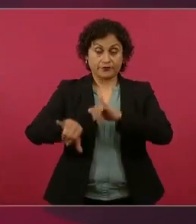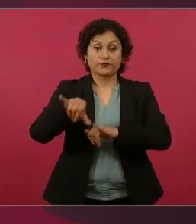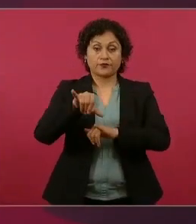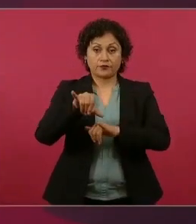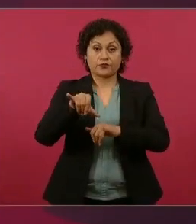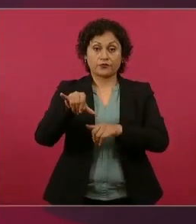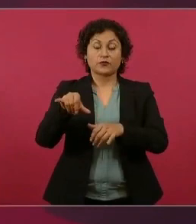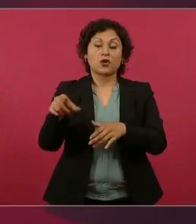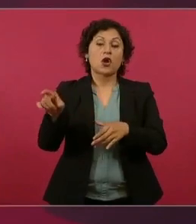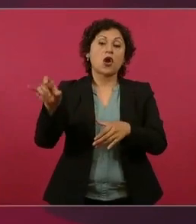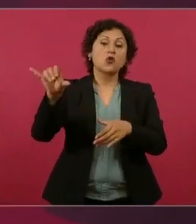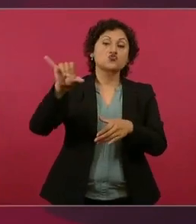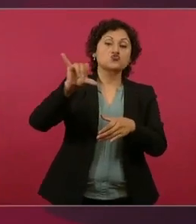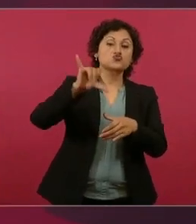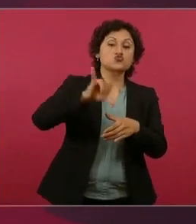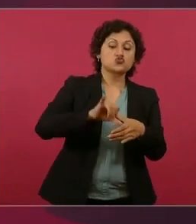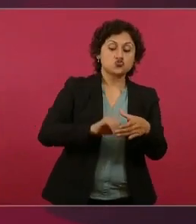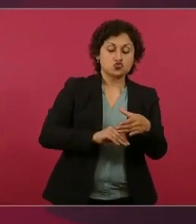el polvo,